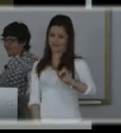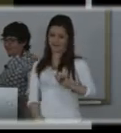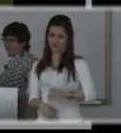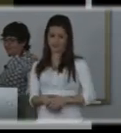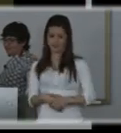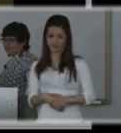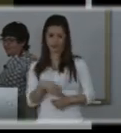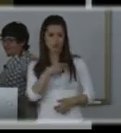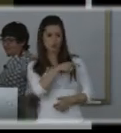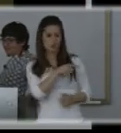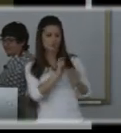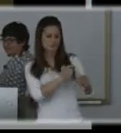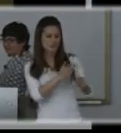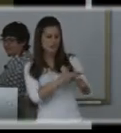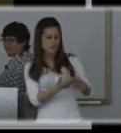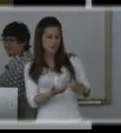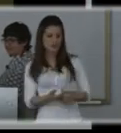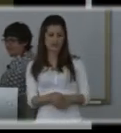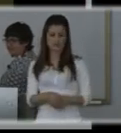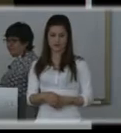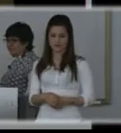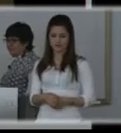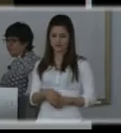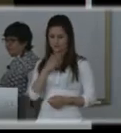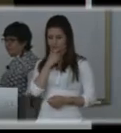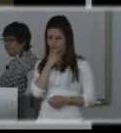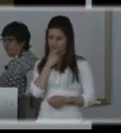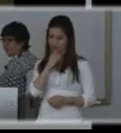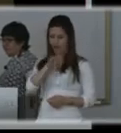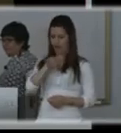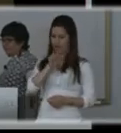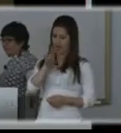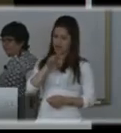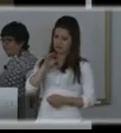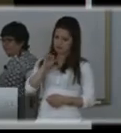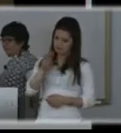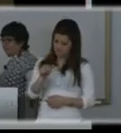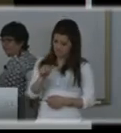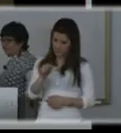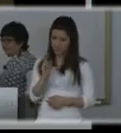le pondría, sabes? Sí. Voy a poner Jasmine Nibi.